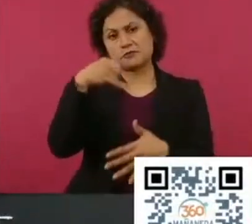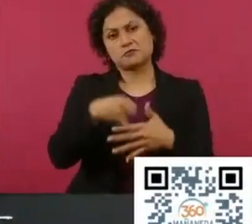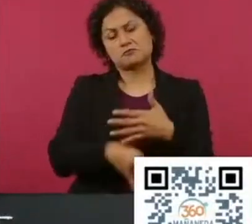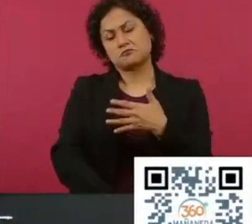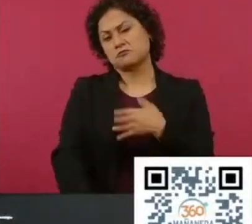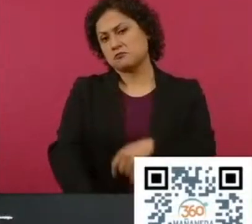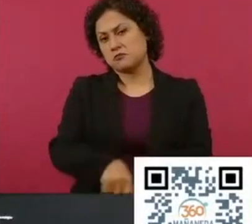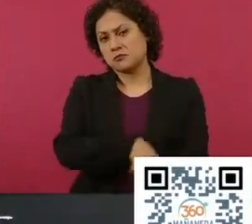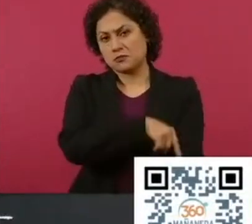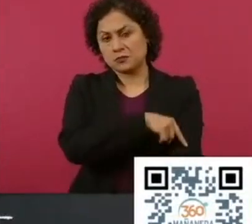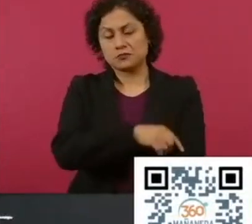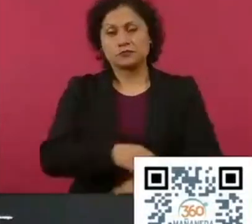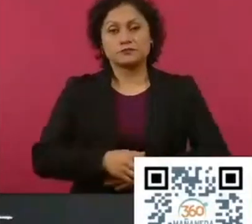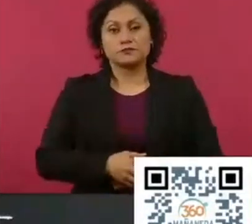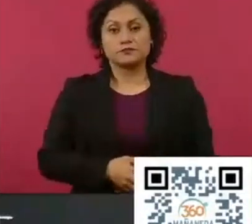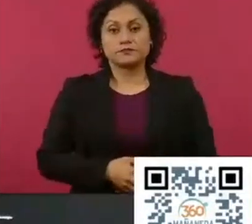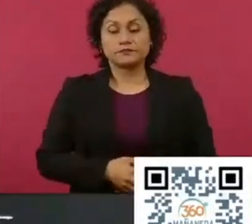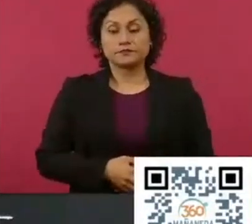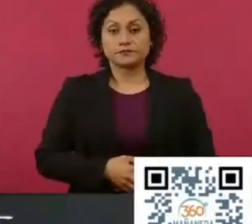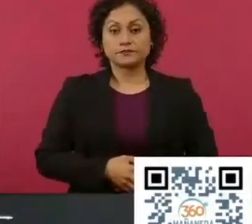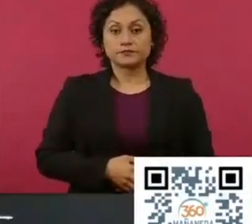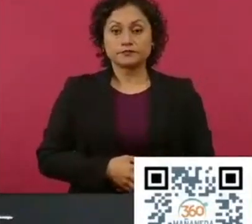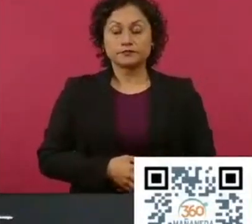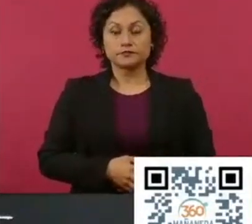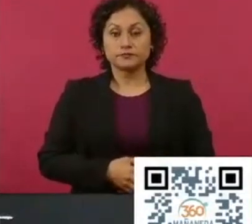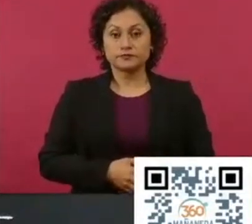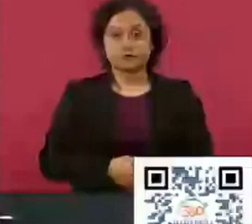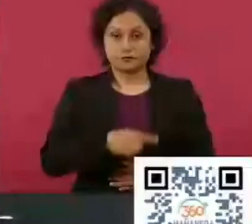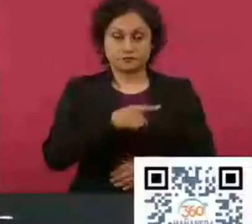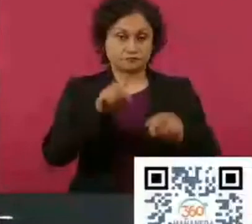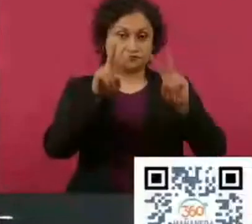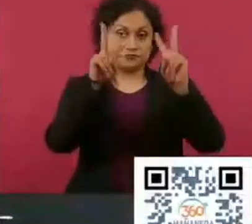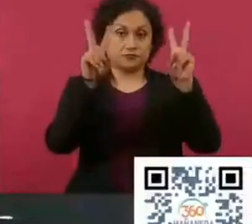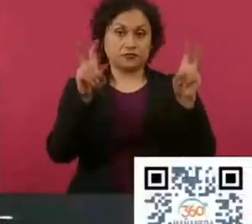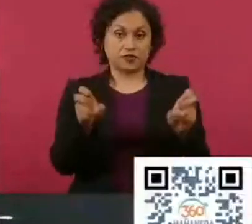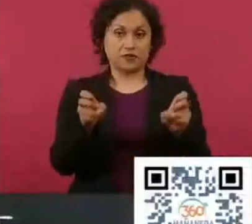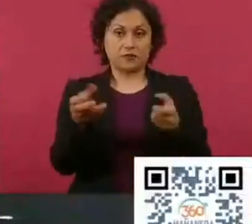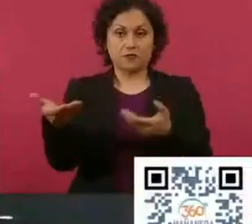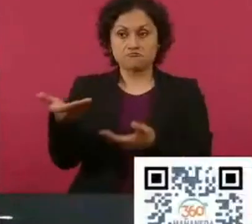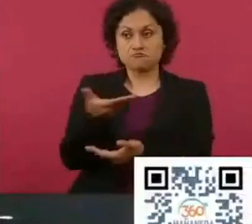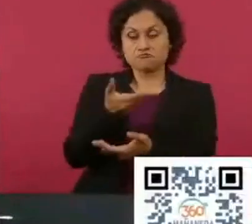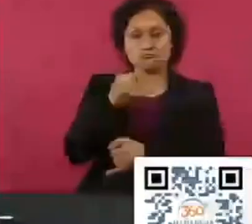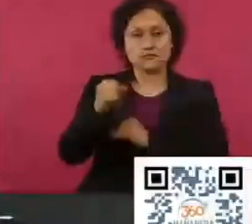en el campo de la diplomacia